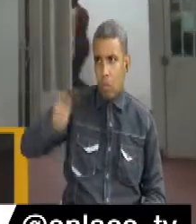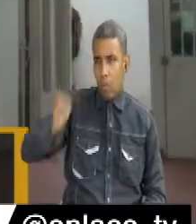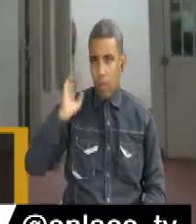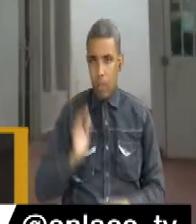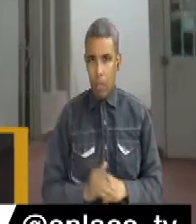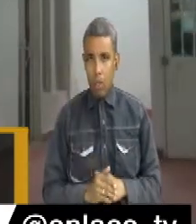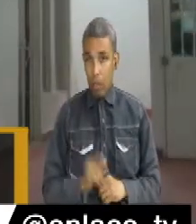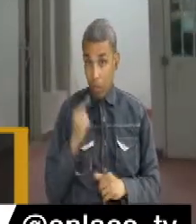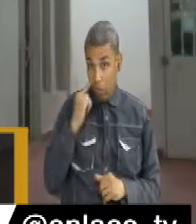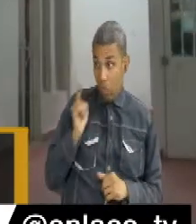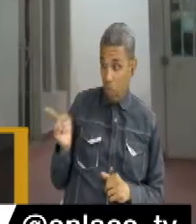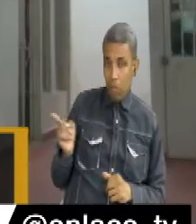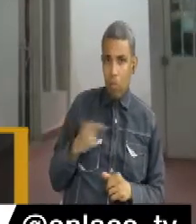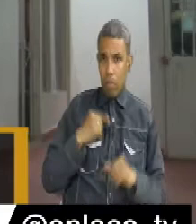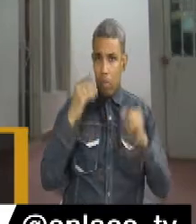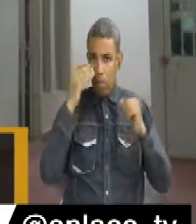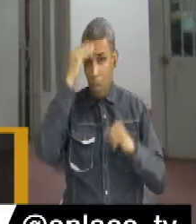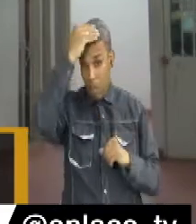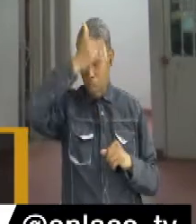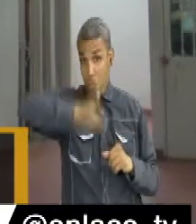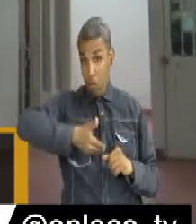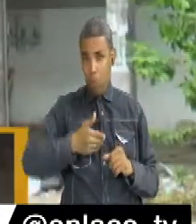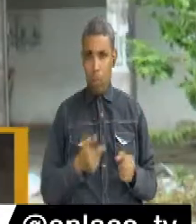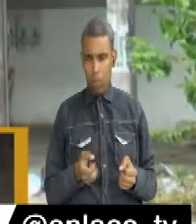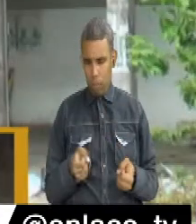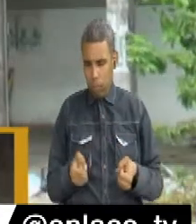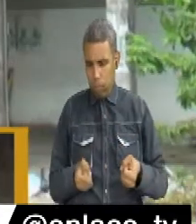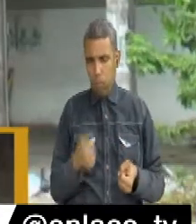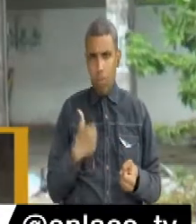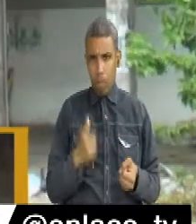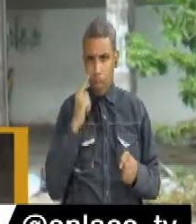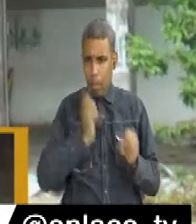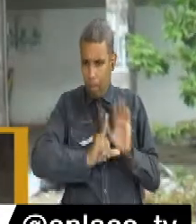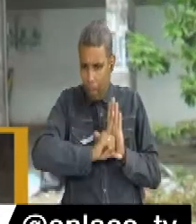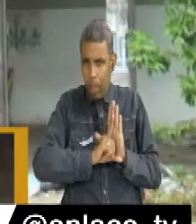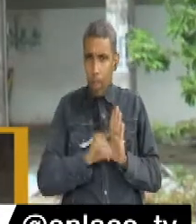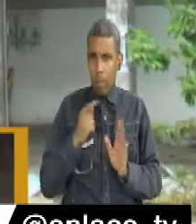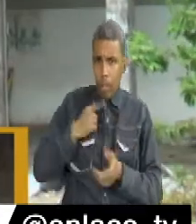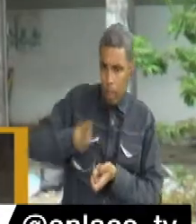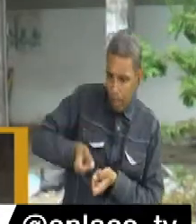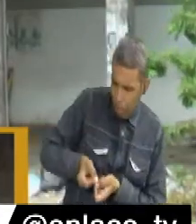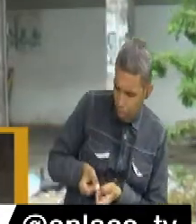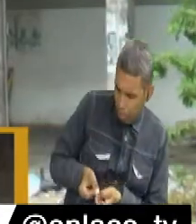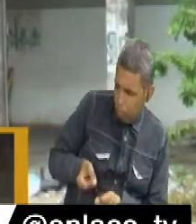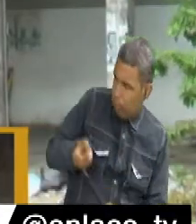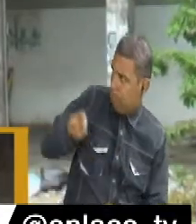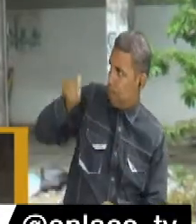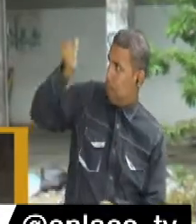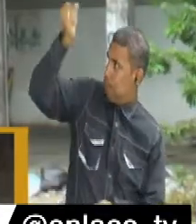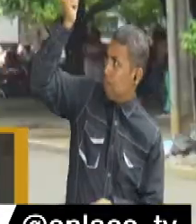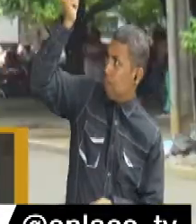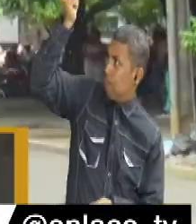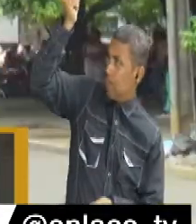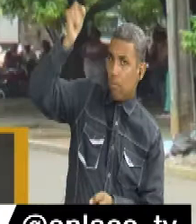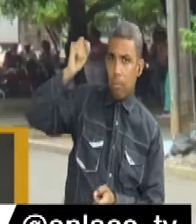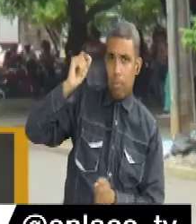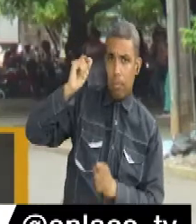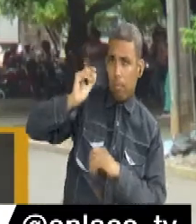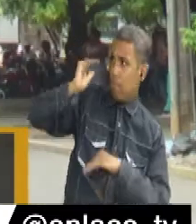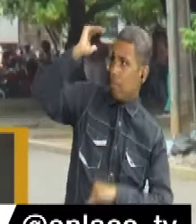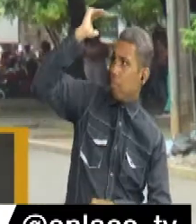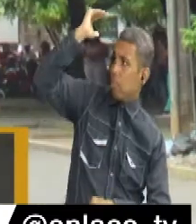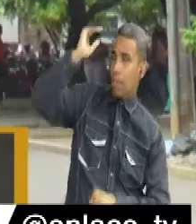analizar, tiene el Ministerio de Transporte, le otorgó su permiso y está en los parámetros y sus medidas correspondientes. O sea, esto nos